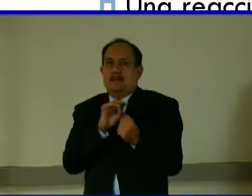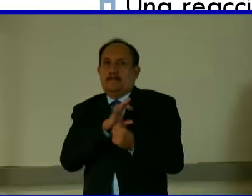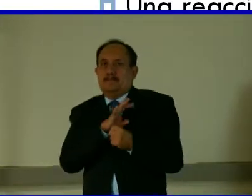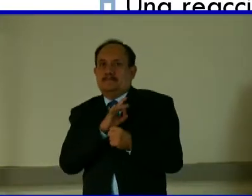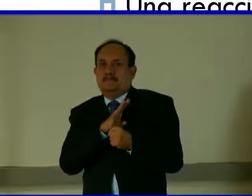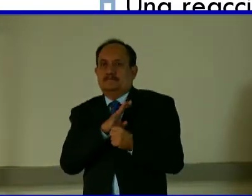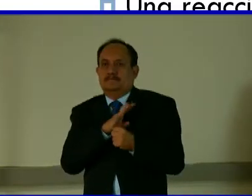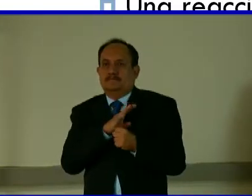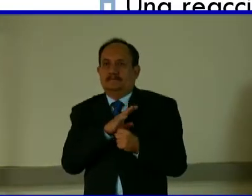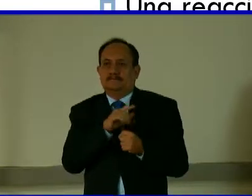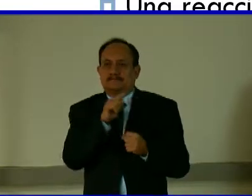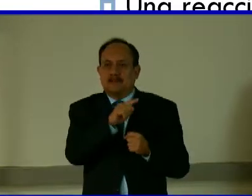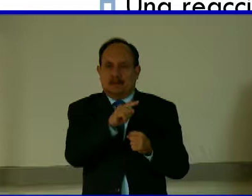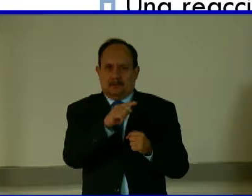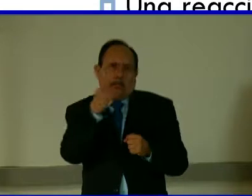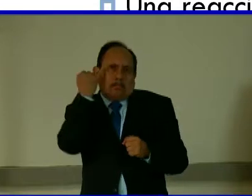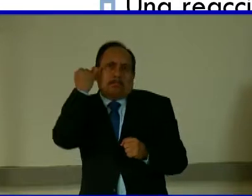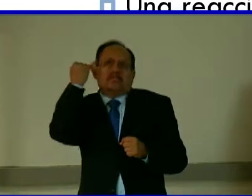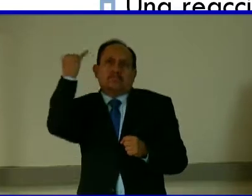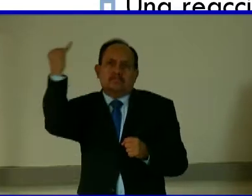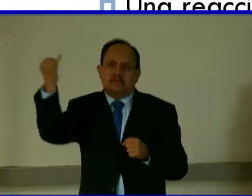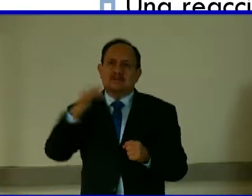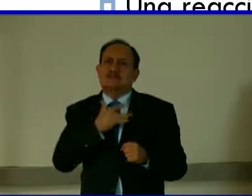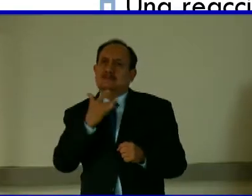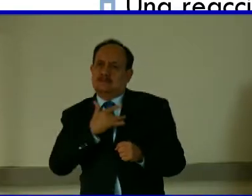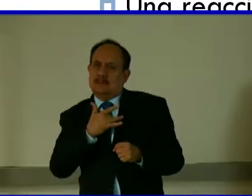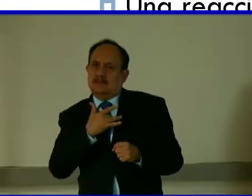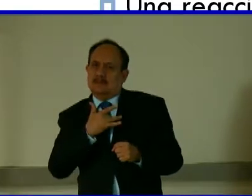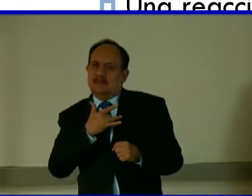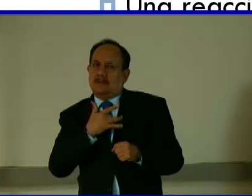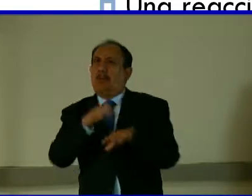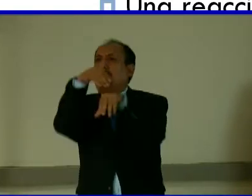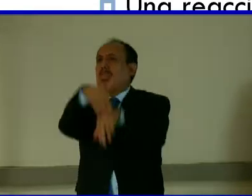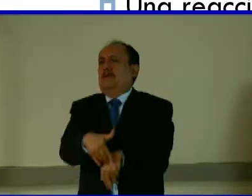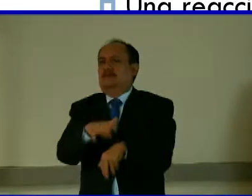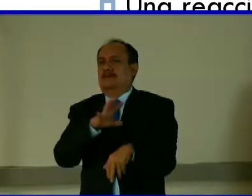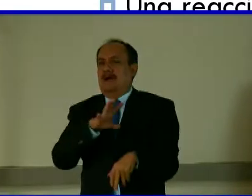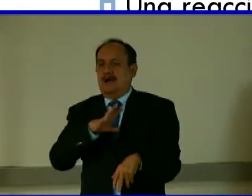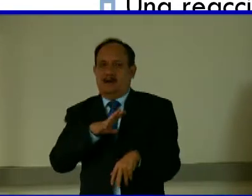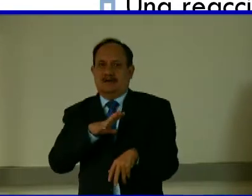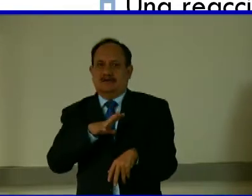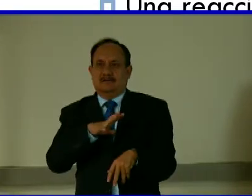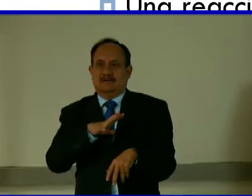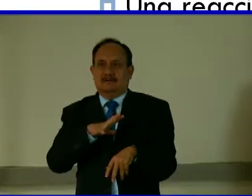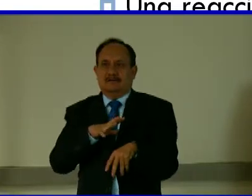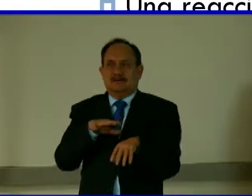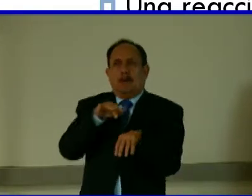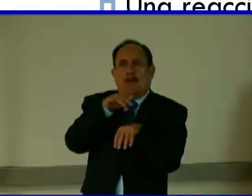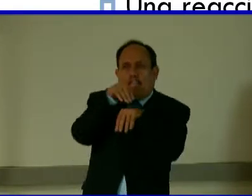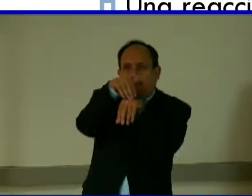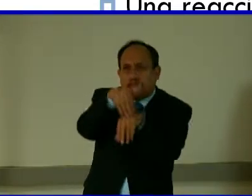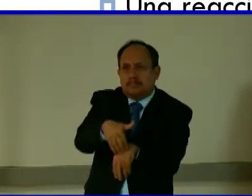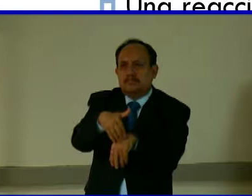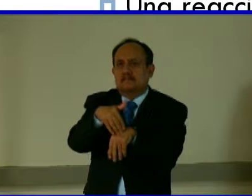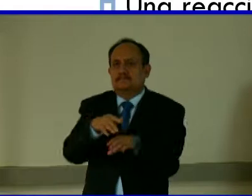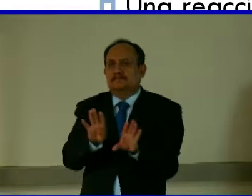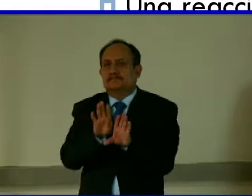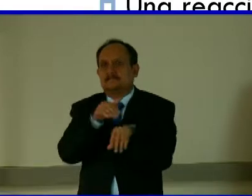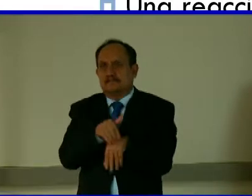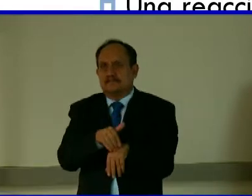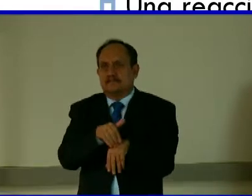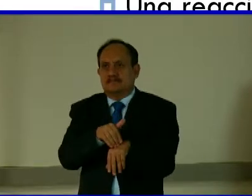Es una percepción. Comportamientos, tenemos síntomas conductuales.